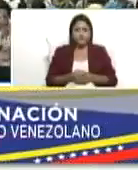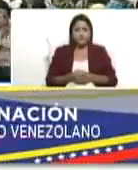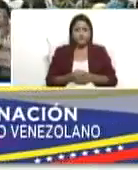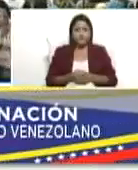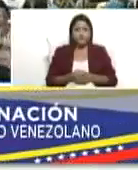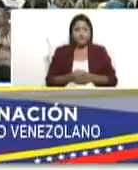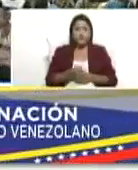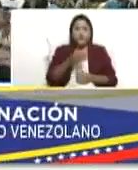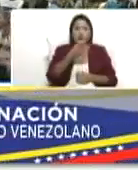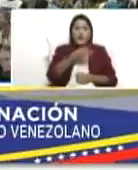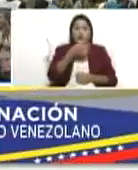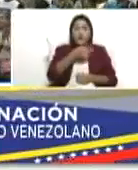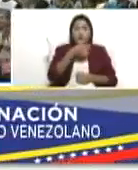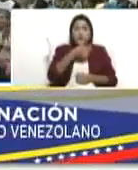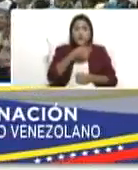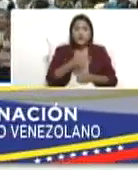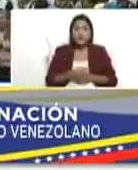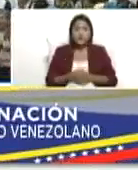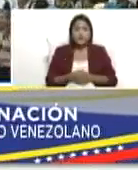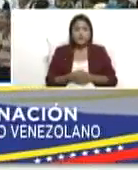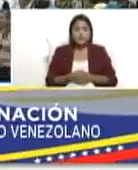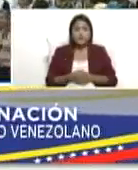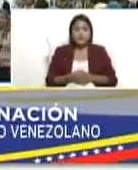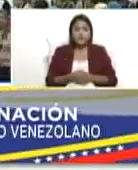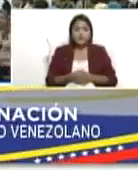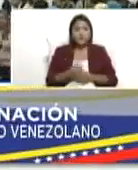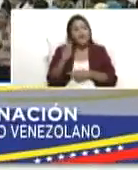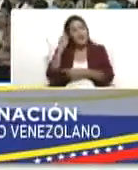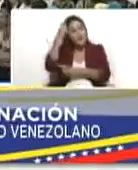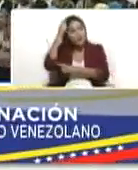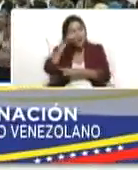Buenas tardes ciudadanos